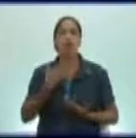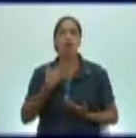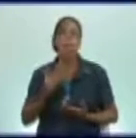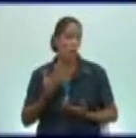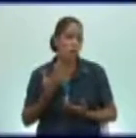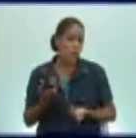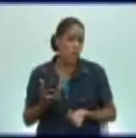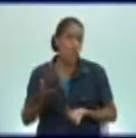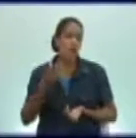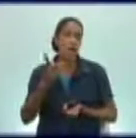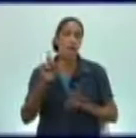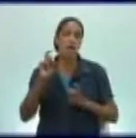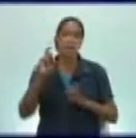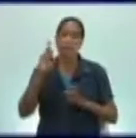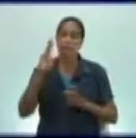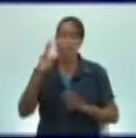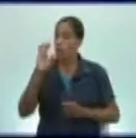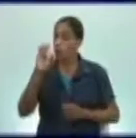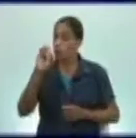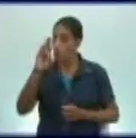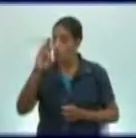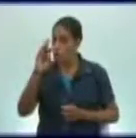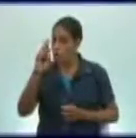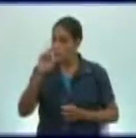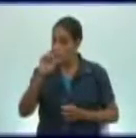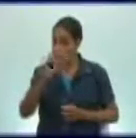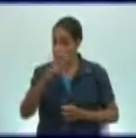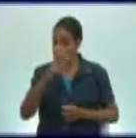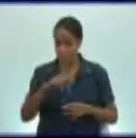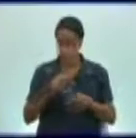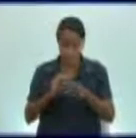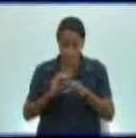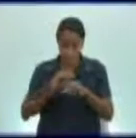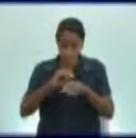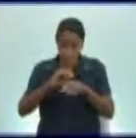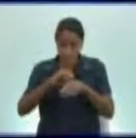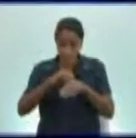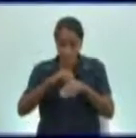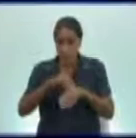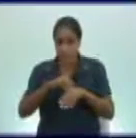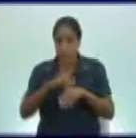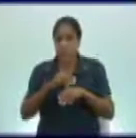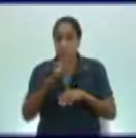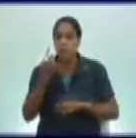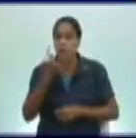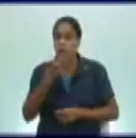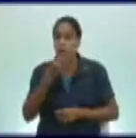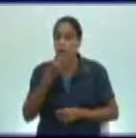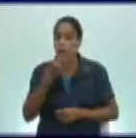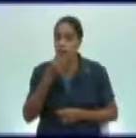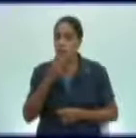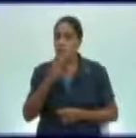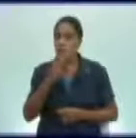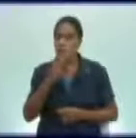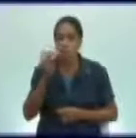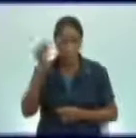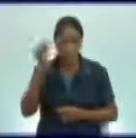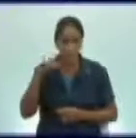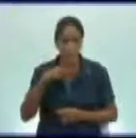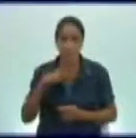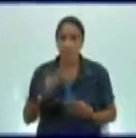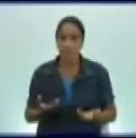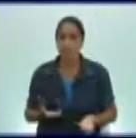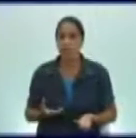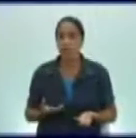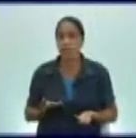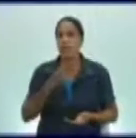tierra, ocurre a través de toda la superficie del cuerpo. Cuando le estábamos hablando de ¿sabías qué?, le estaba poniendo